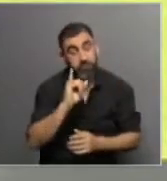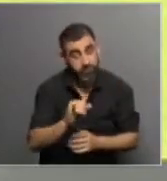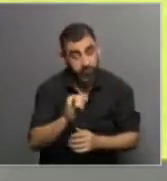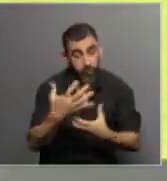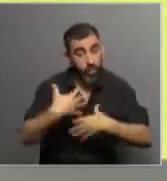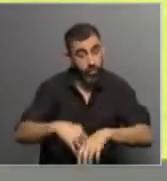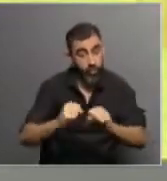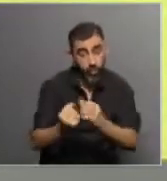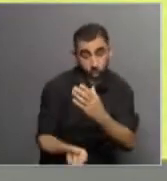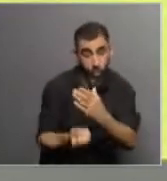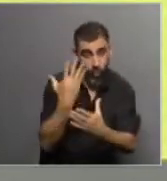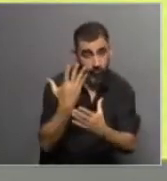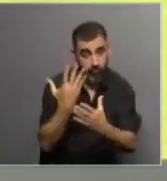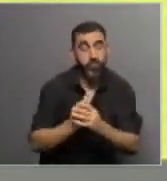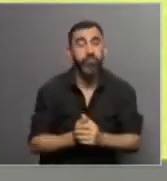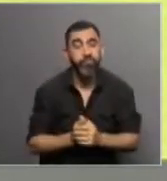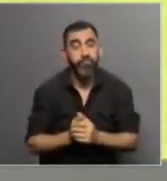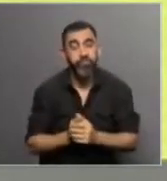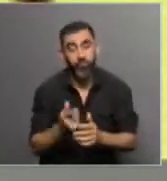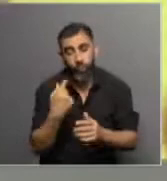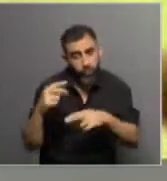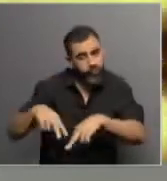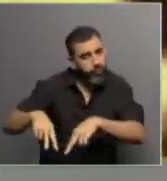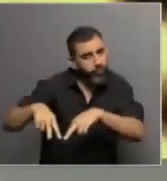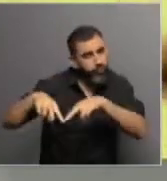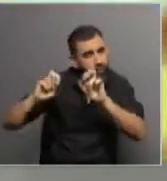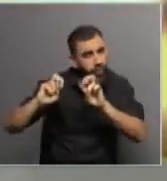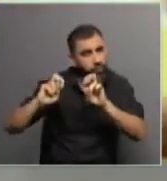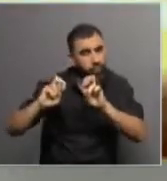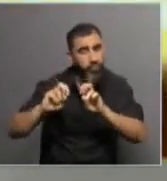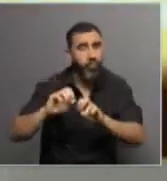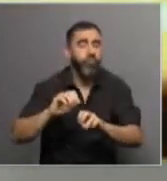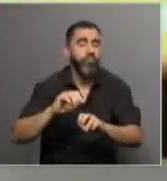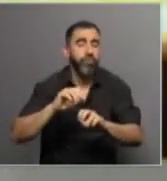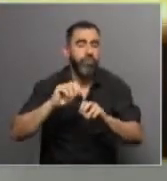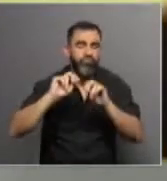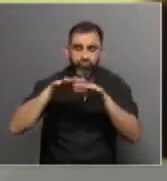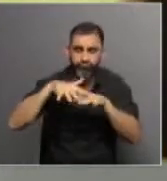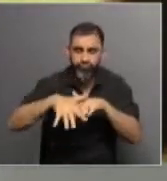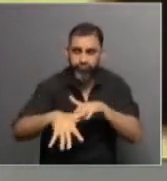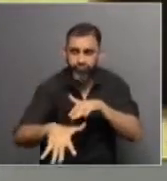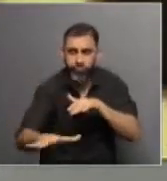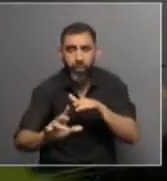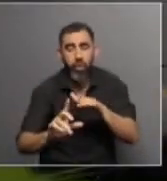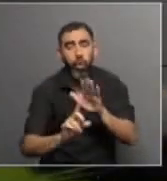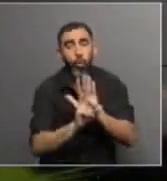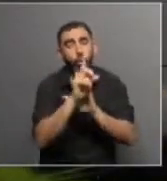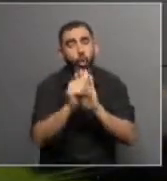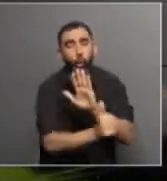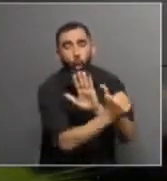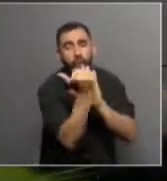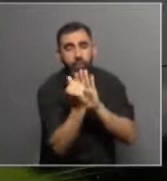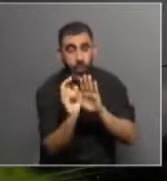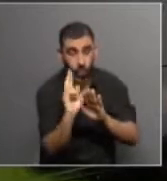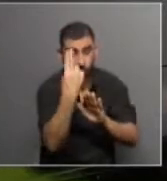un hallazgo reciente. Nosotros veníamos estudiando los derrames basálticos de toda la región noroeste del Uruguay,